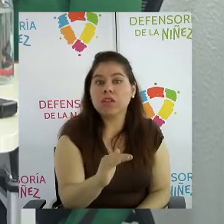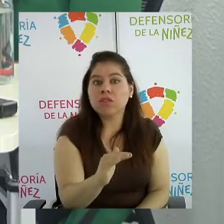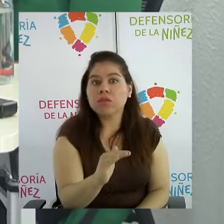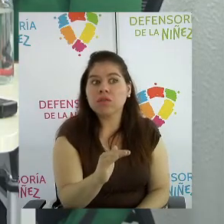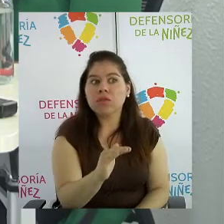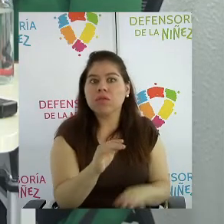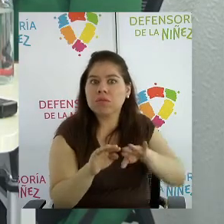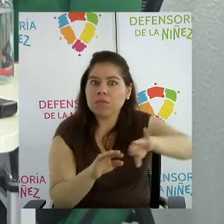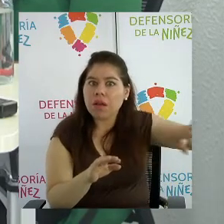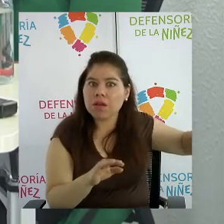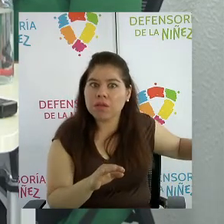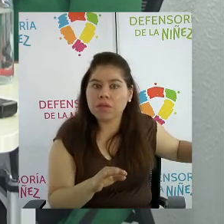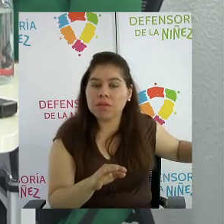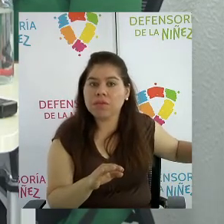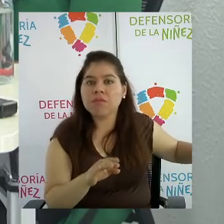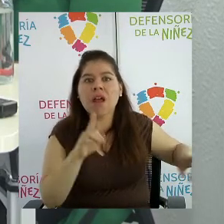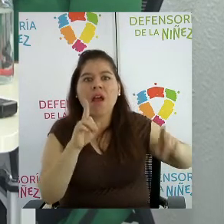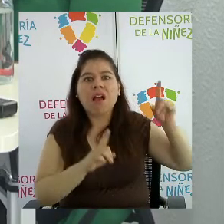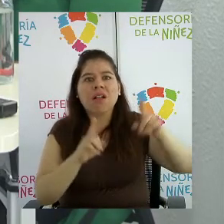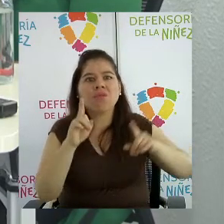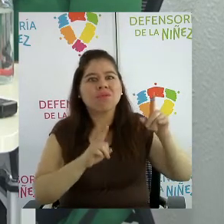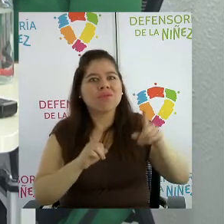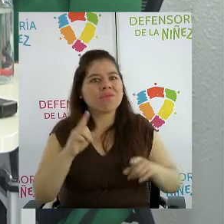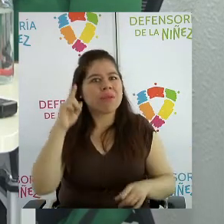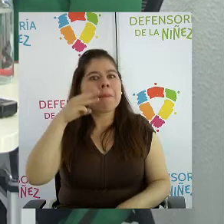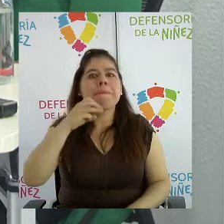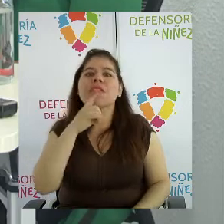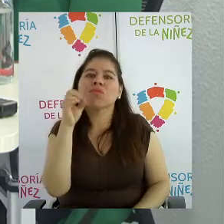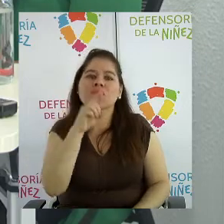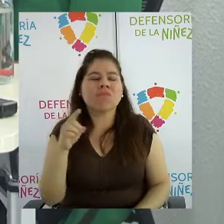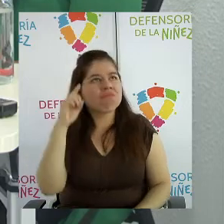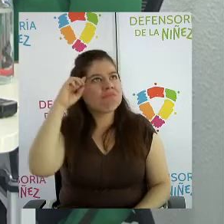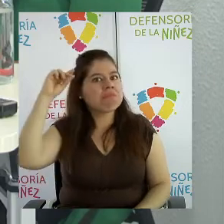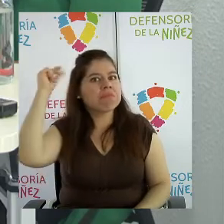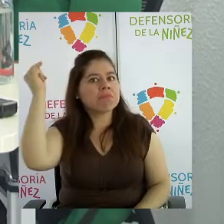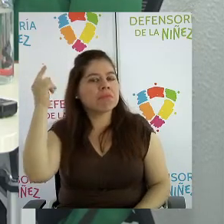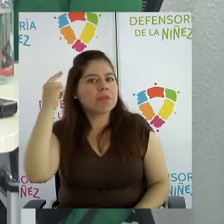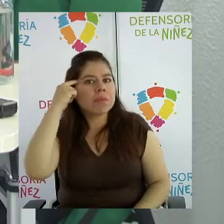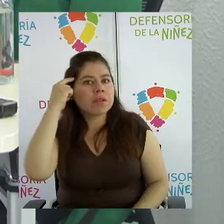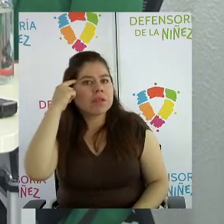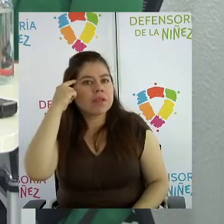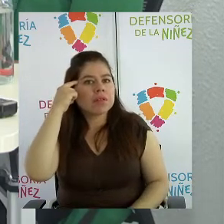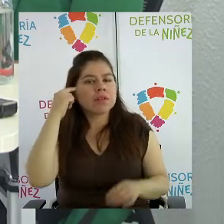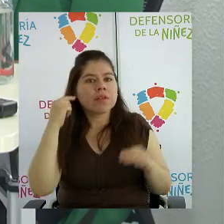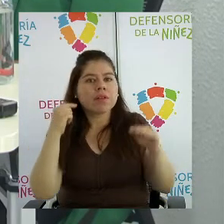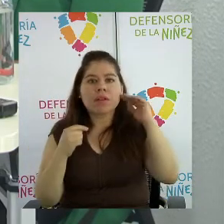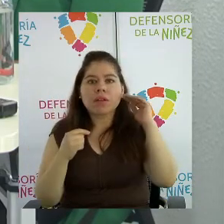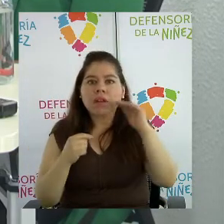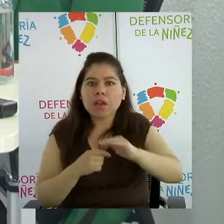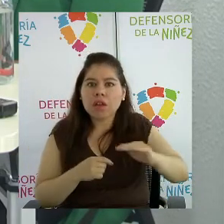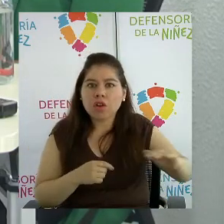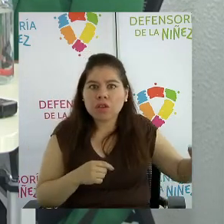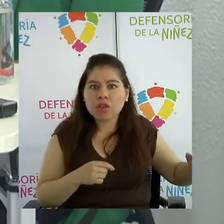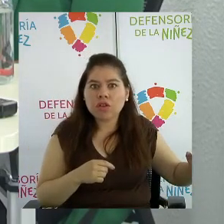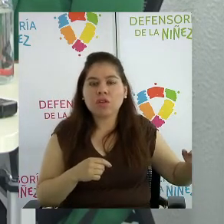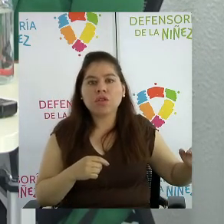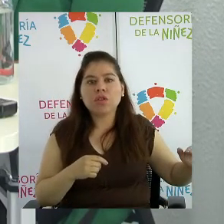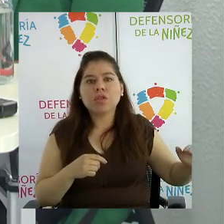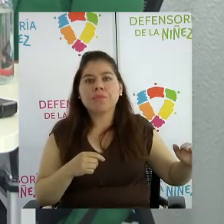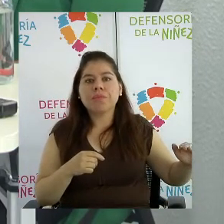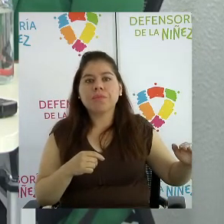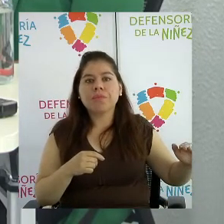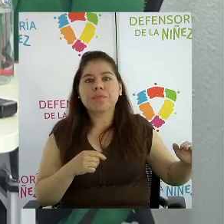mitos que se han ido instalando en relación a la autonomía progresiva de los niños, la que se trata de hacer en términos sinónimos de